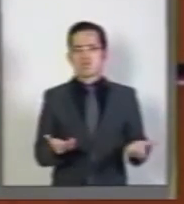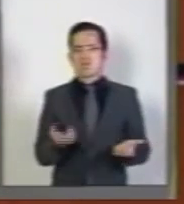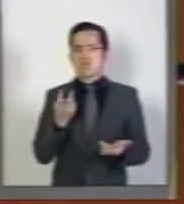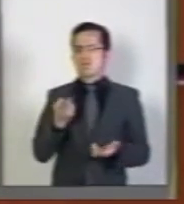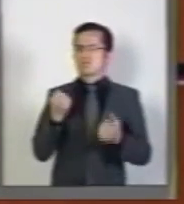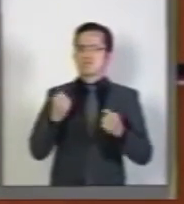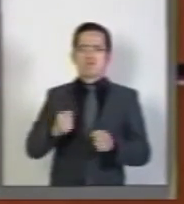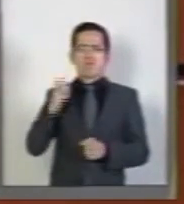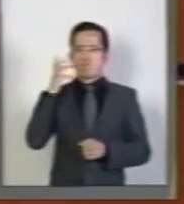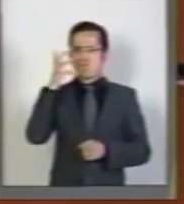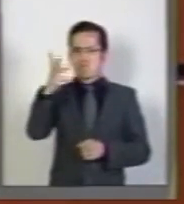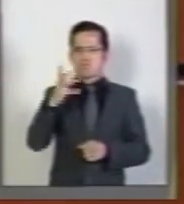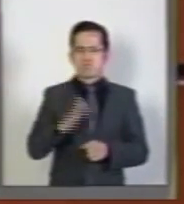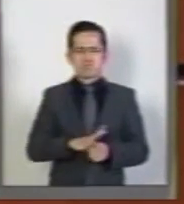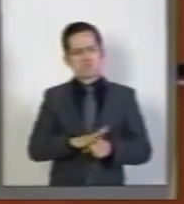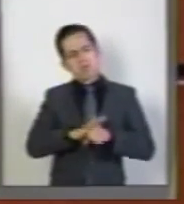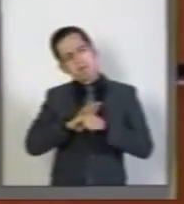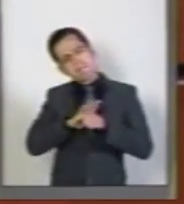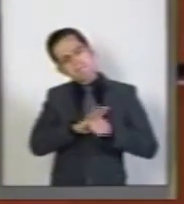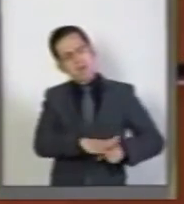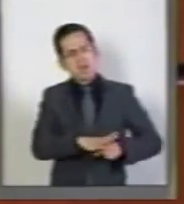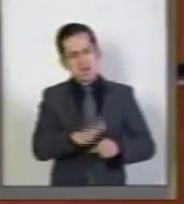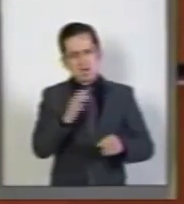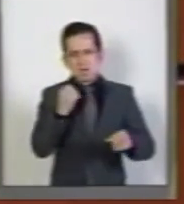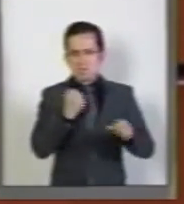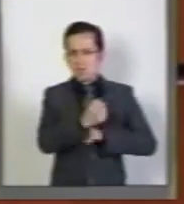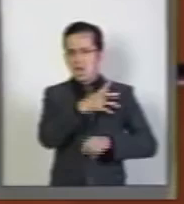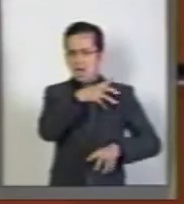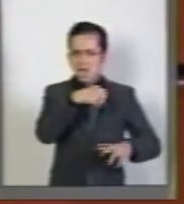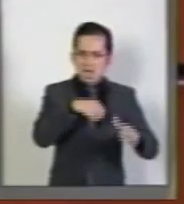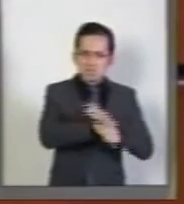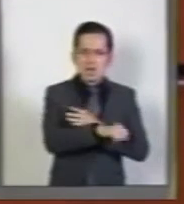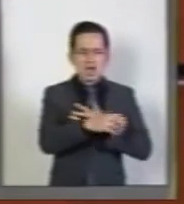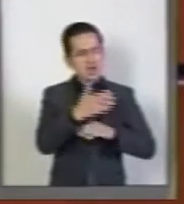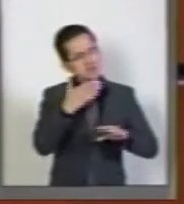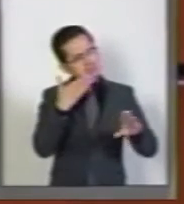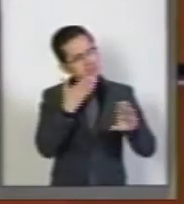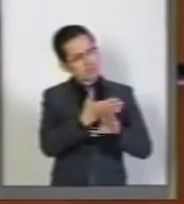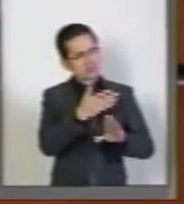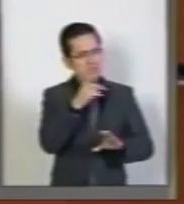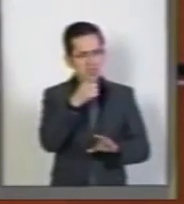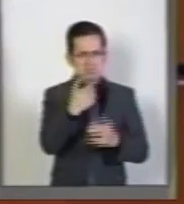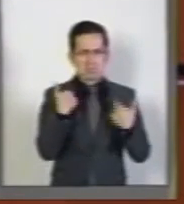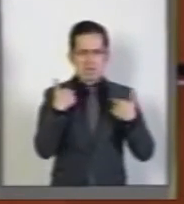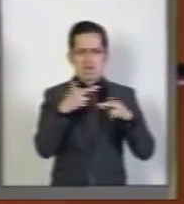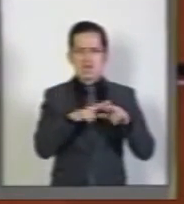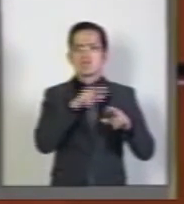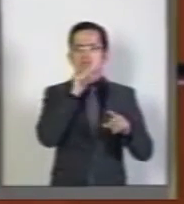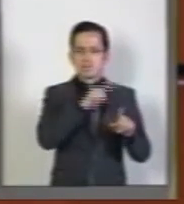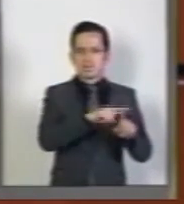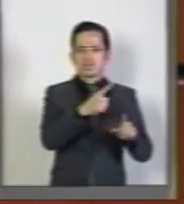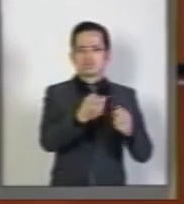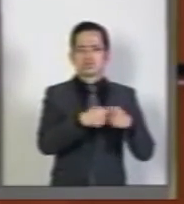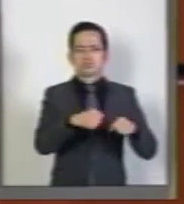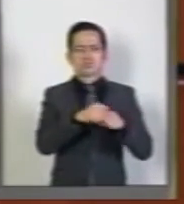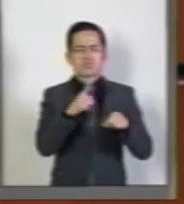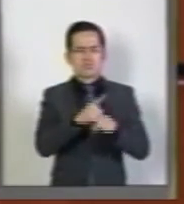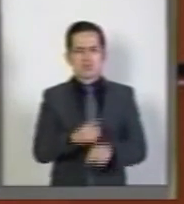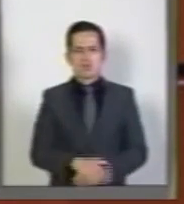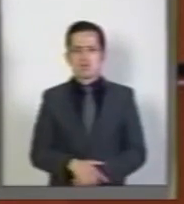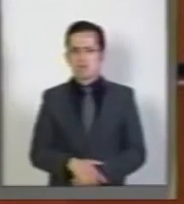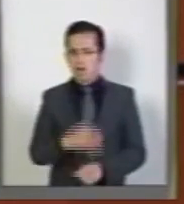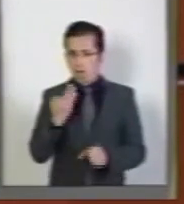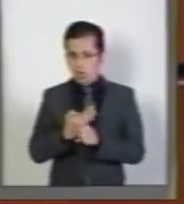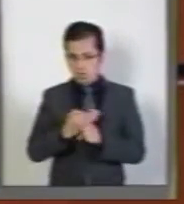anunciada desde el mismo gobierno federal contra los profesores y la sociedad. Como está el país, el